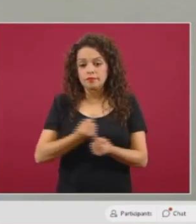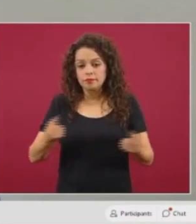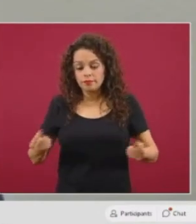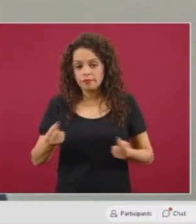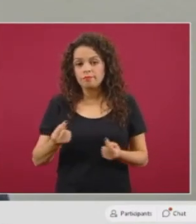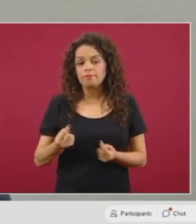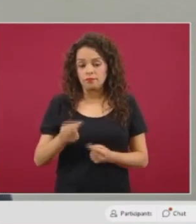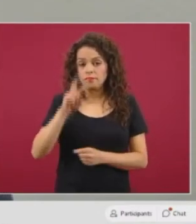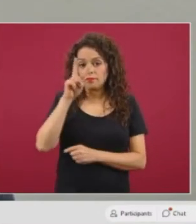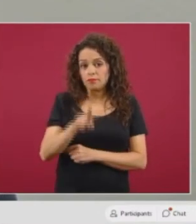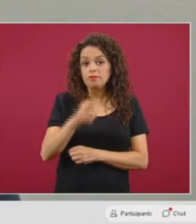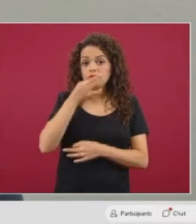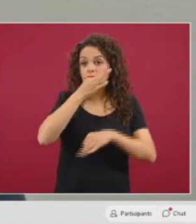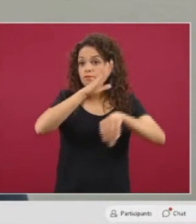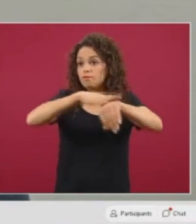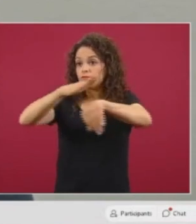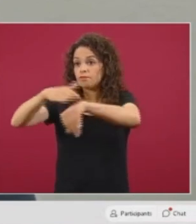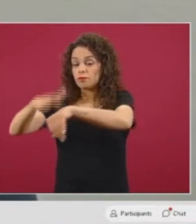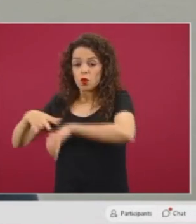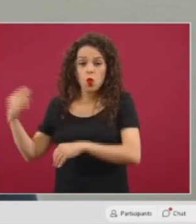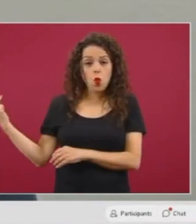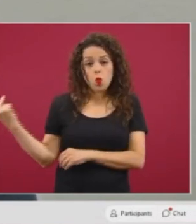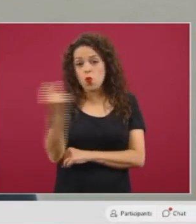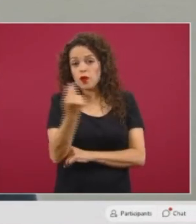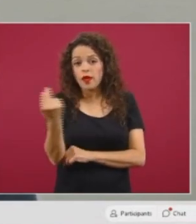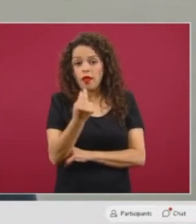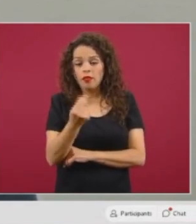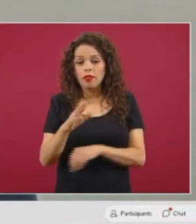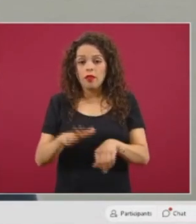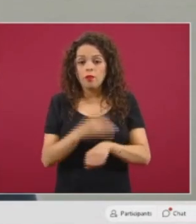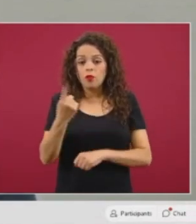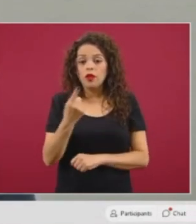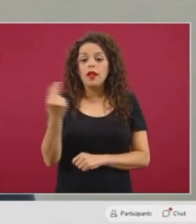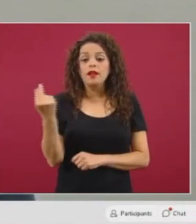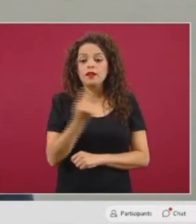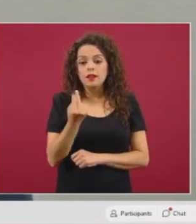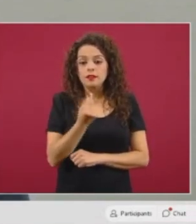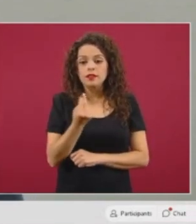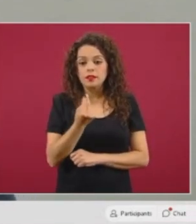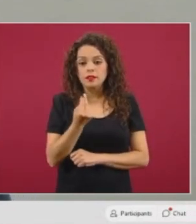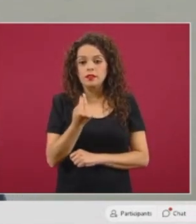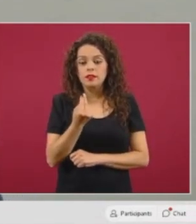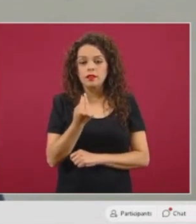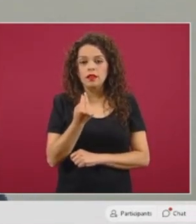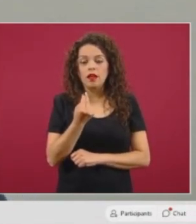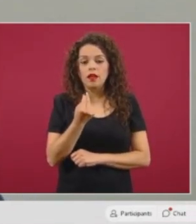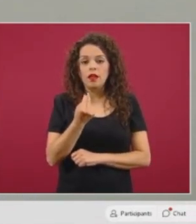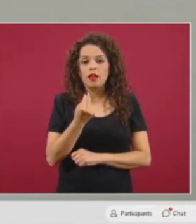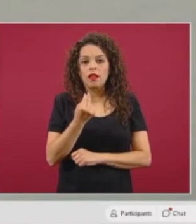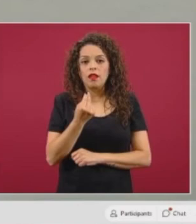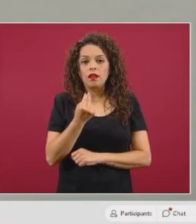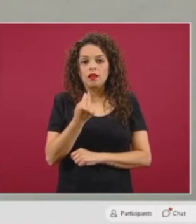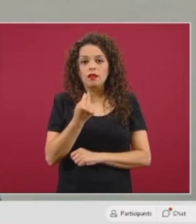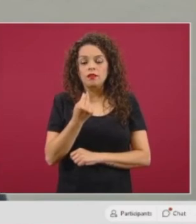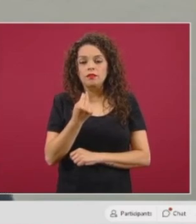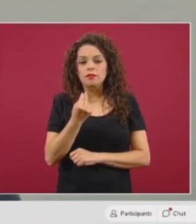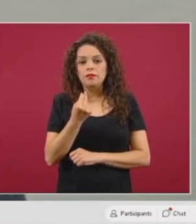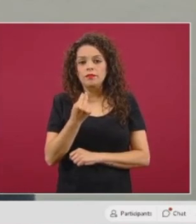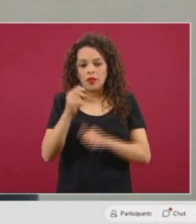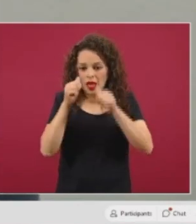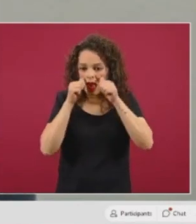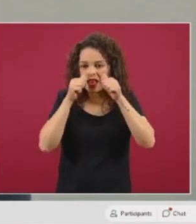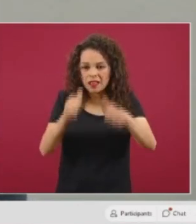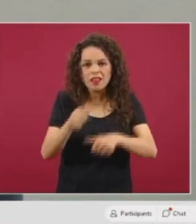llamado urgente a la ciudadanía para que tengamos una sociedad que deje de ver como normal el embarazo de